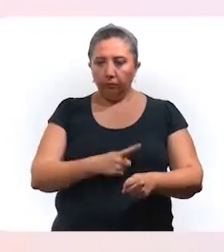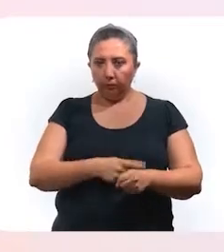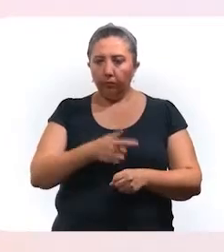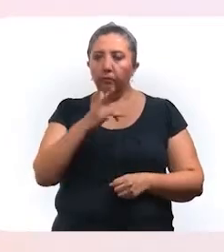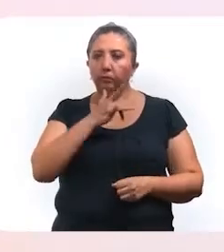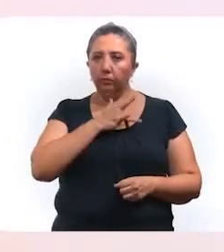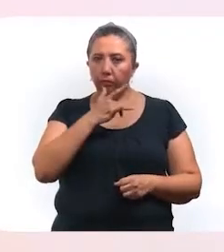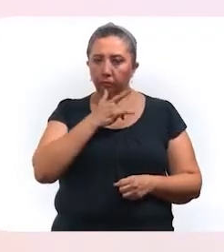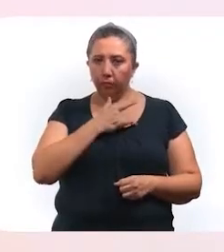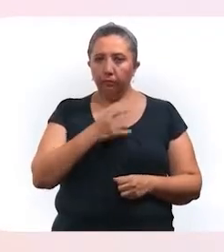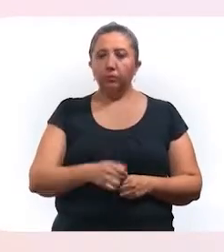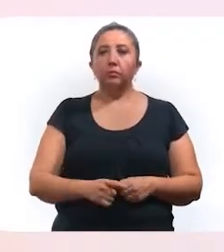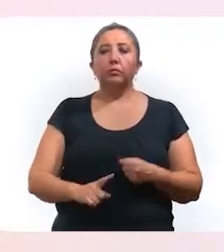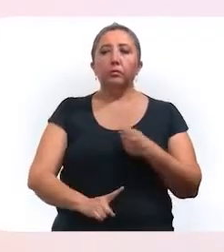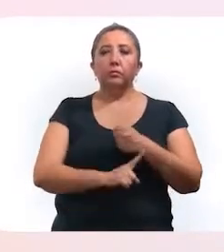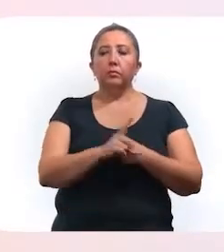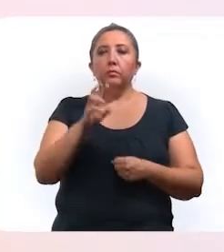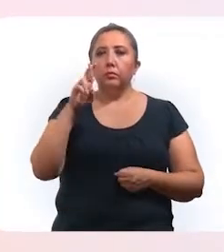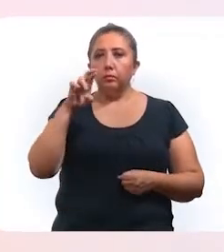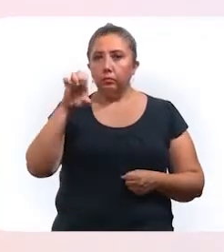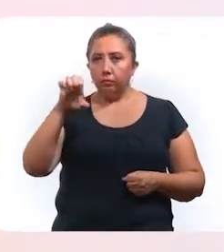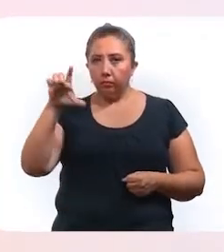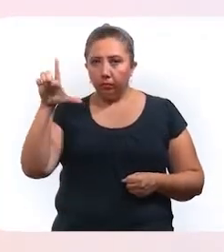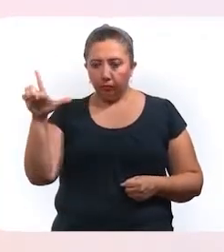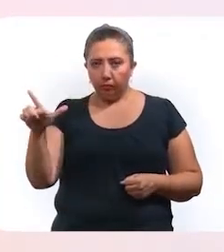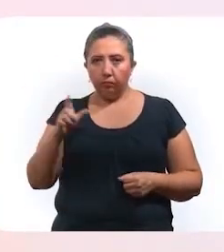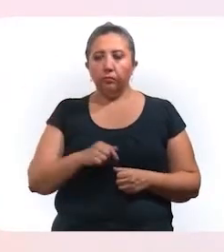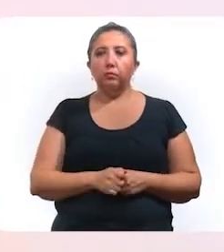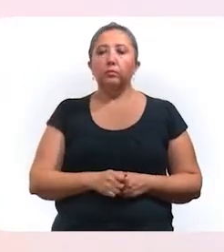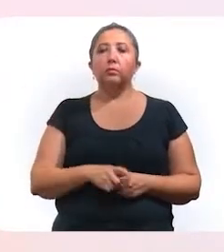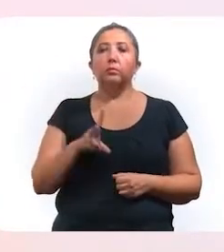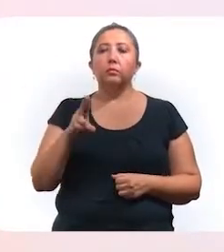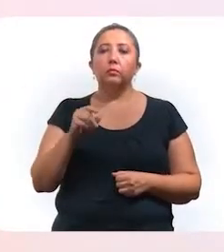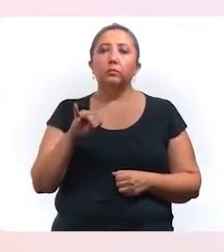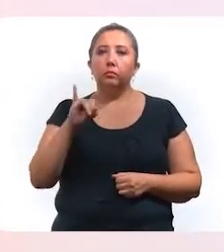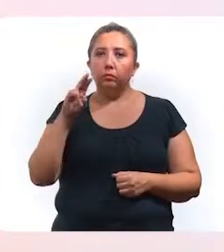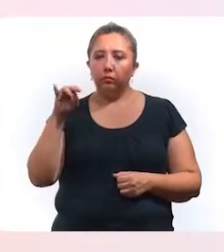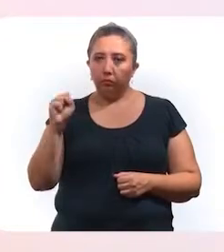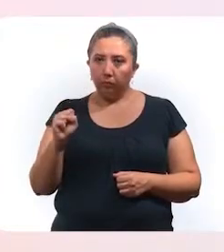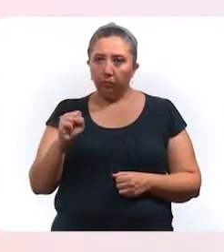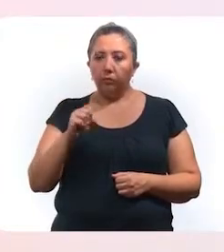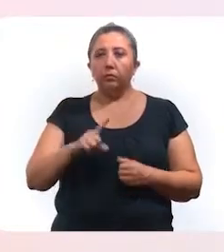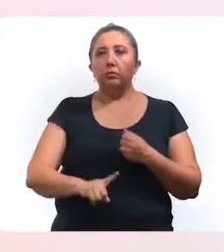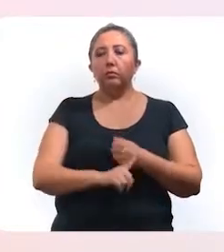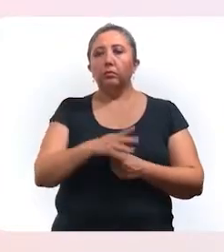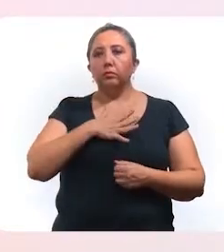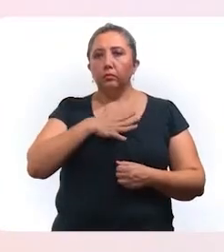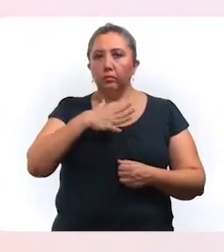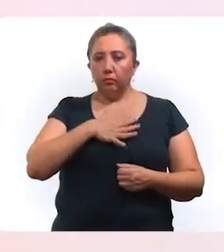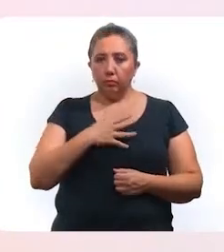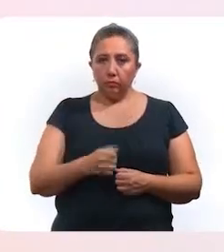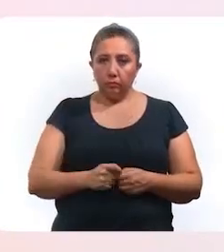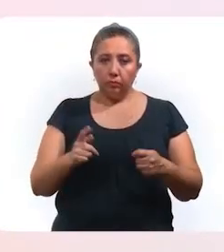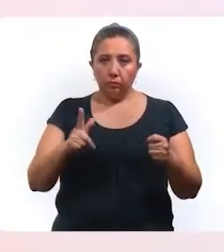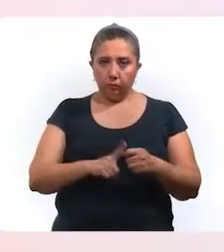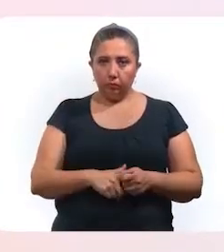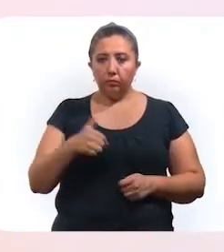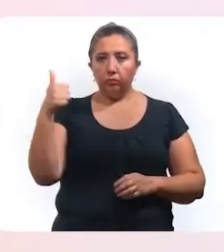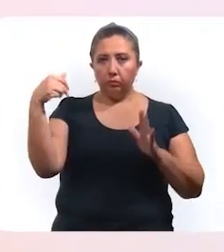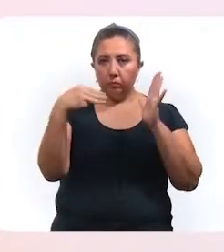enfermedad cardiovascular, insuficiencia renal crónica, inmunosupresión y EPOC. En total